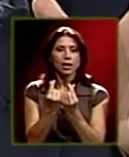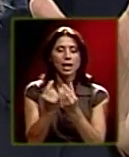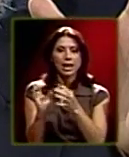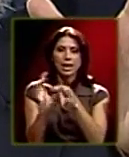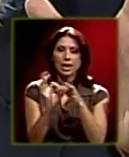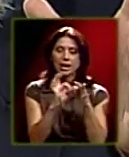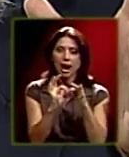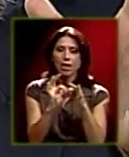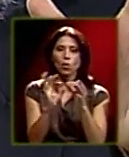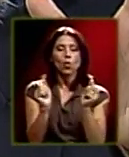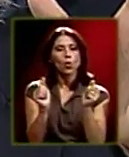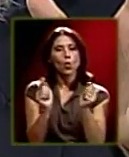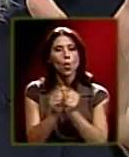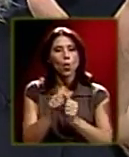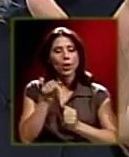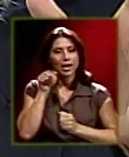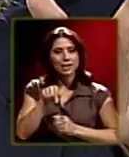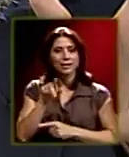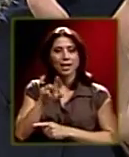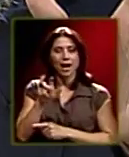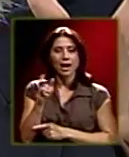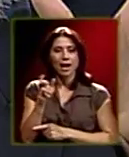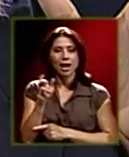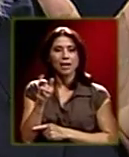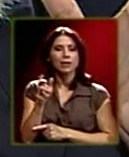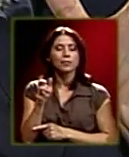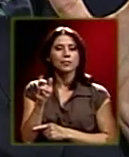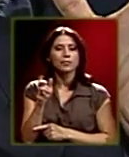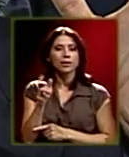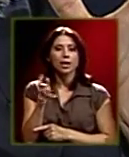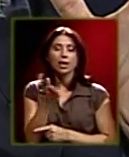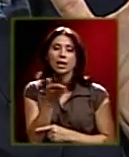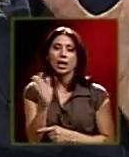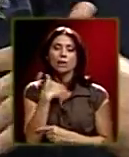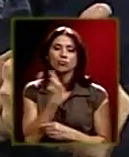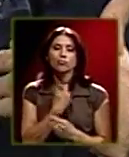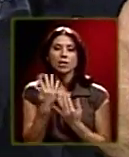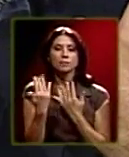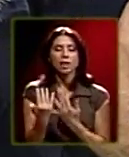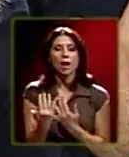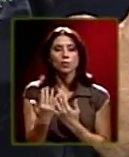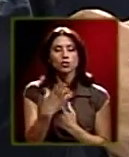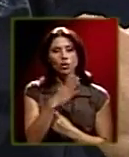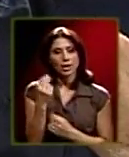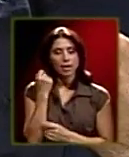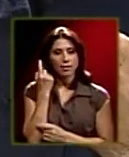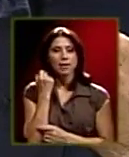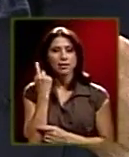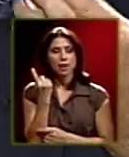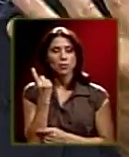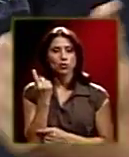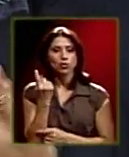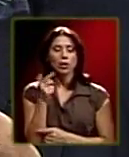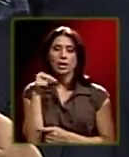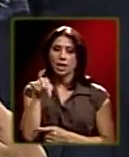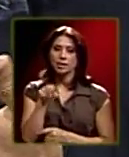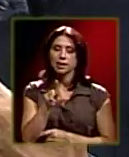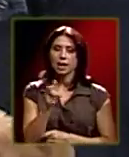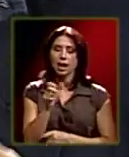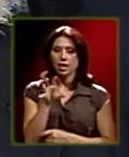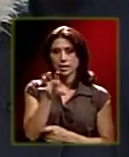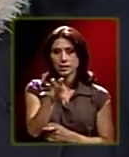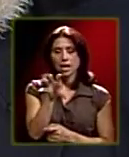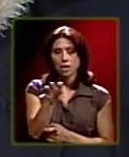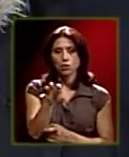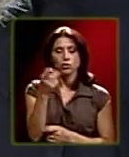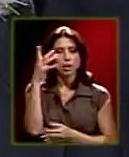ligado con este canal que esperamos y entendemos que es de ellos, y por eso